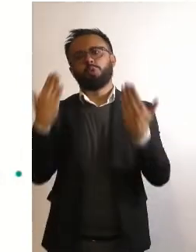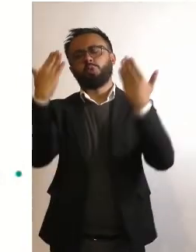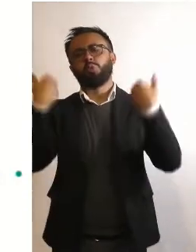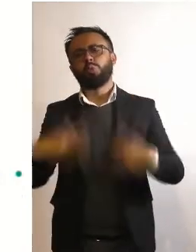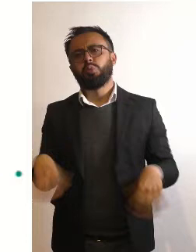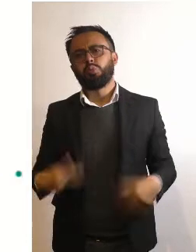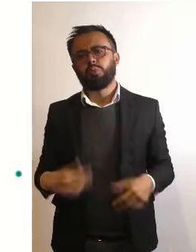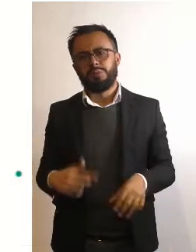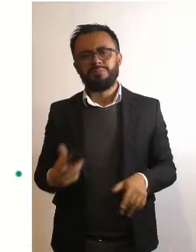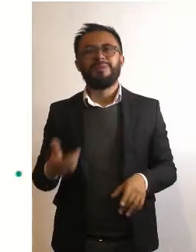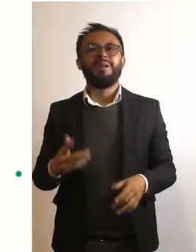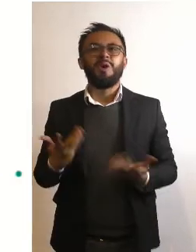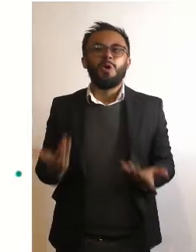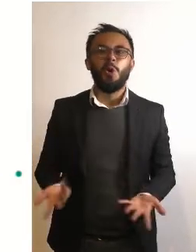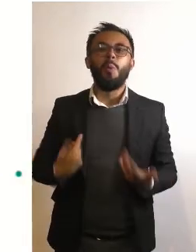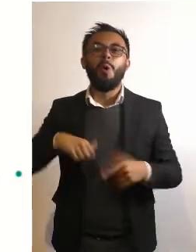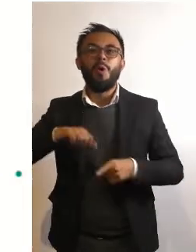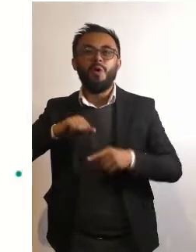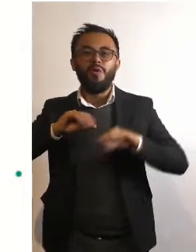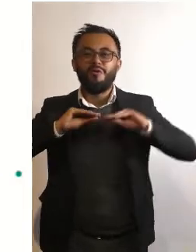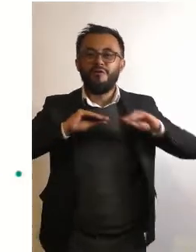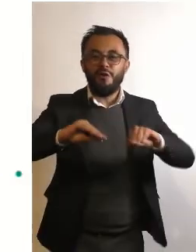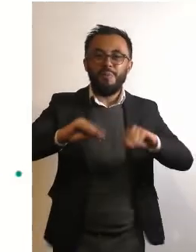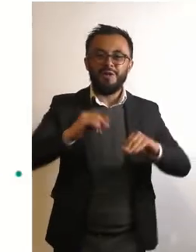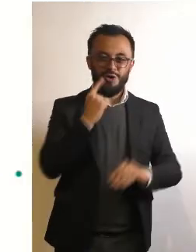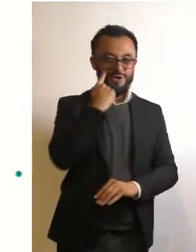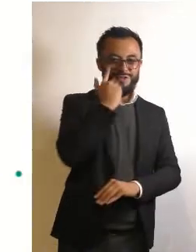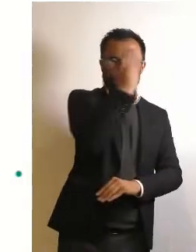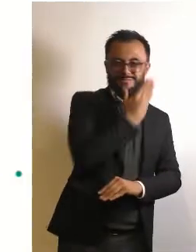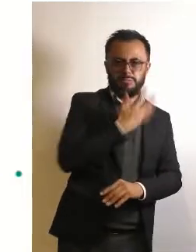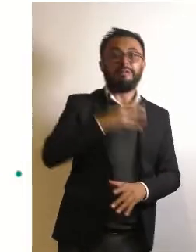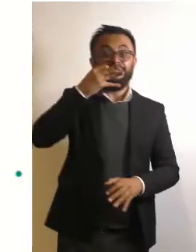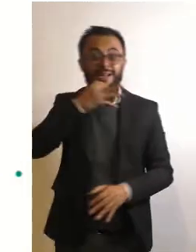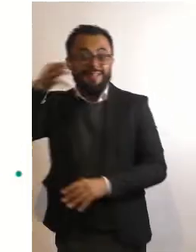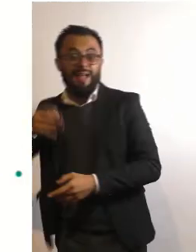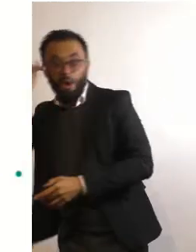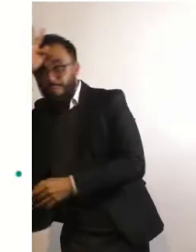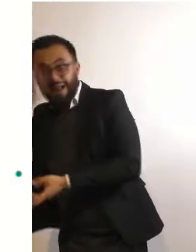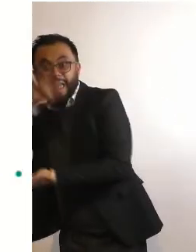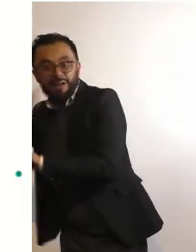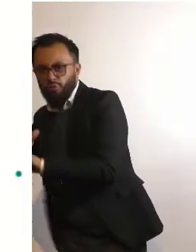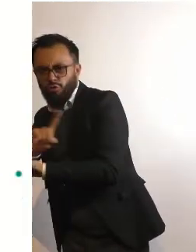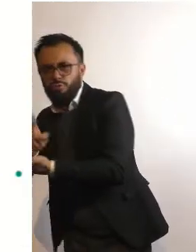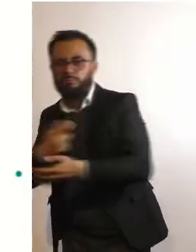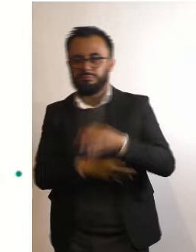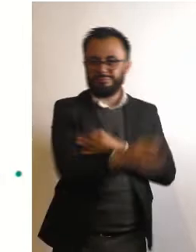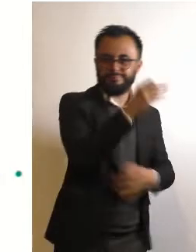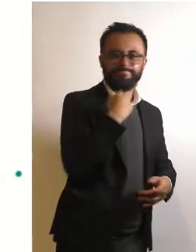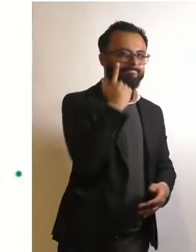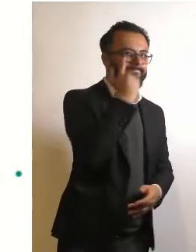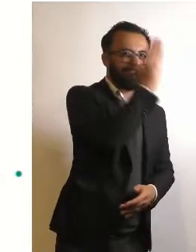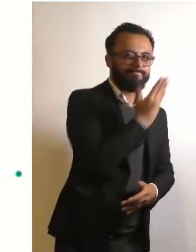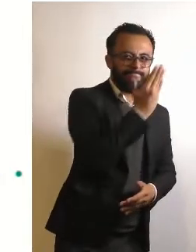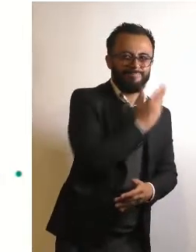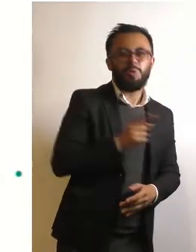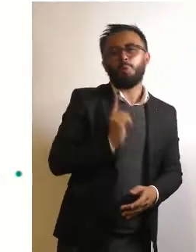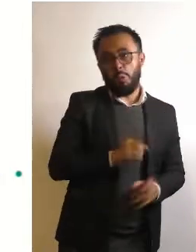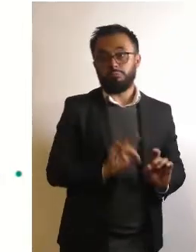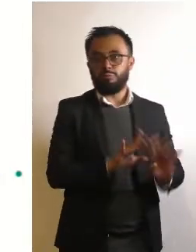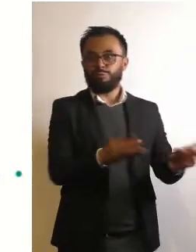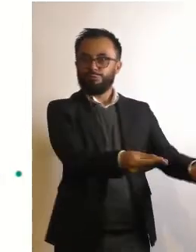nuestras prácticas formativas en simulación en razón a esa gran oportunidad que se nos ha presentado de